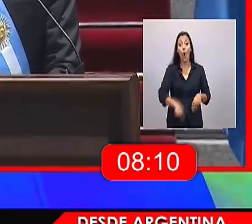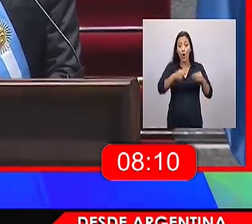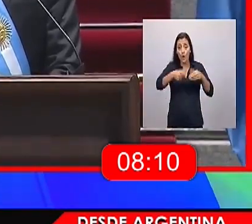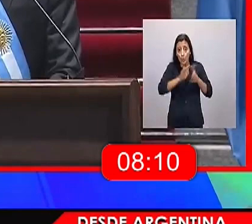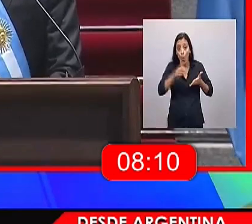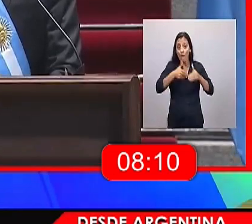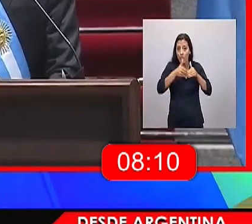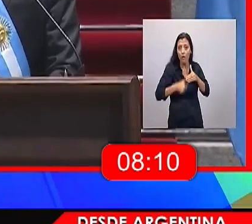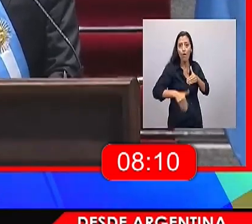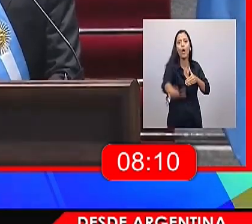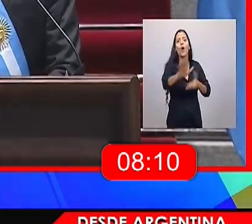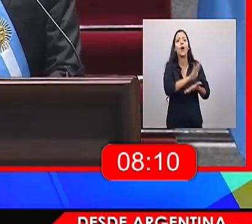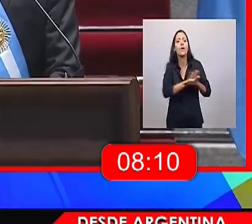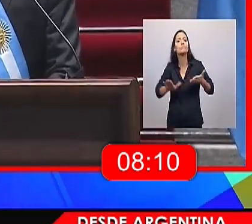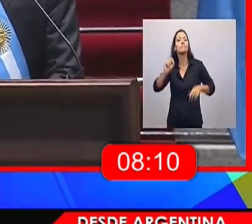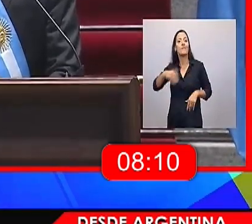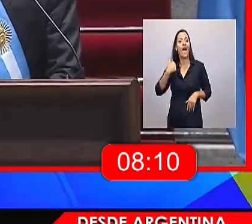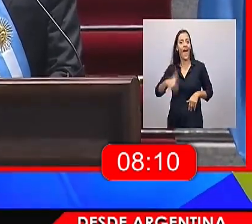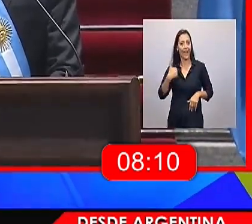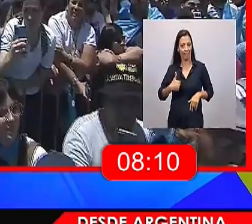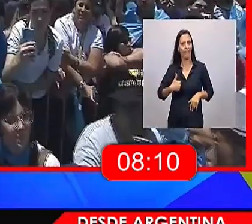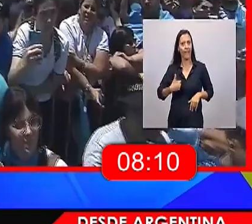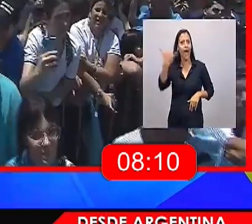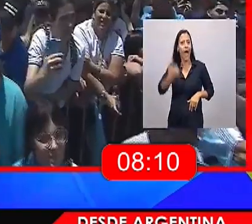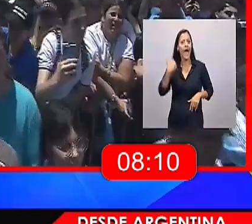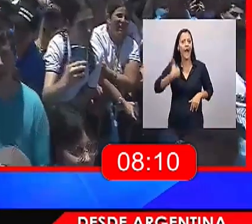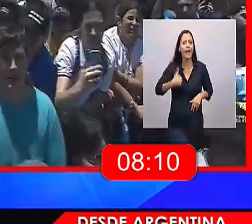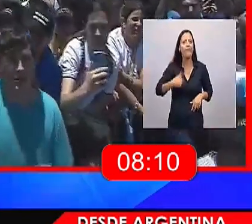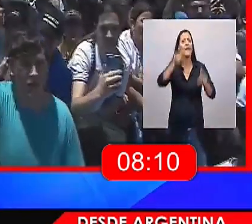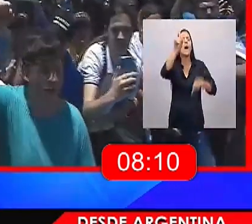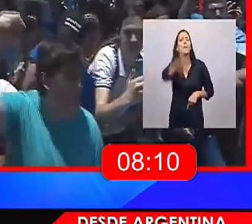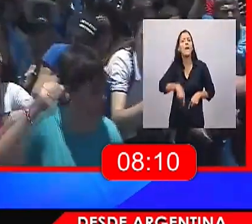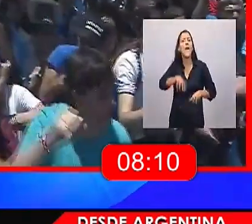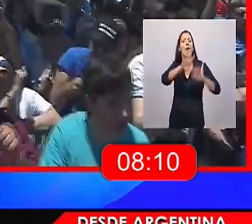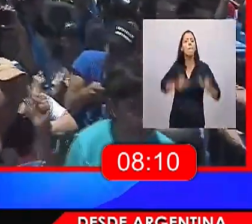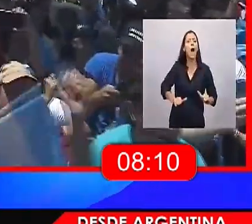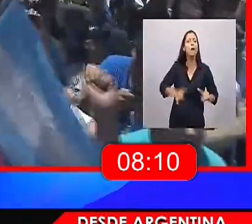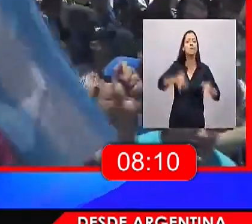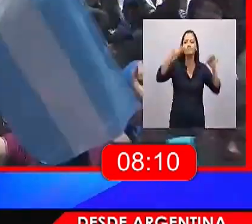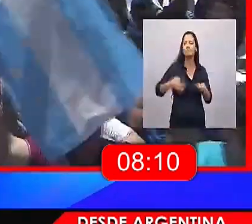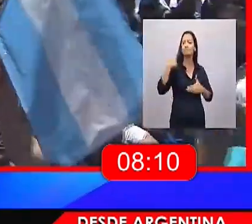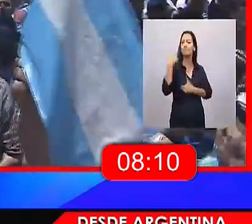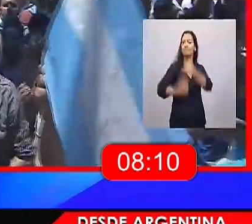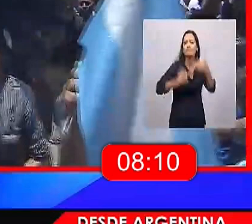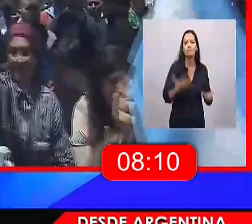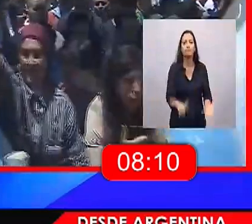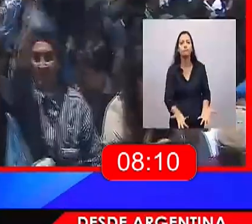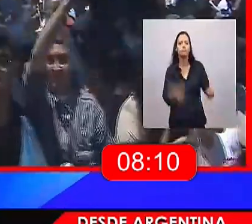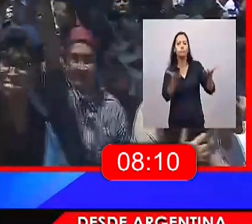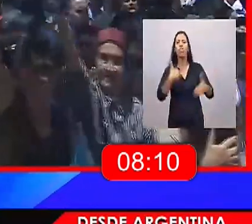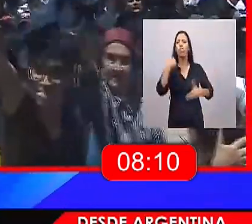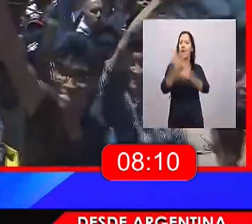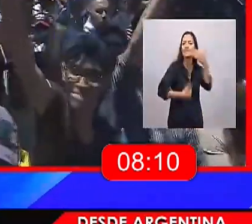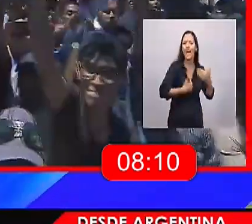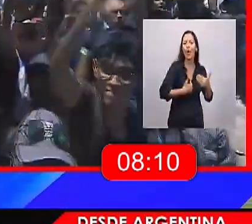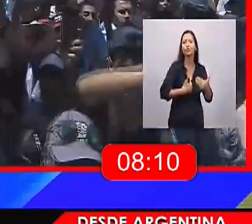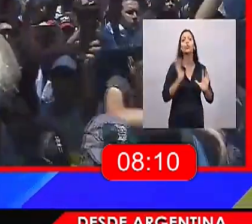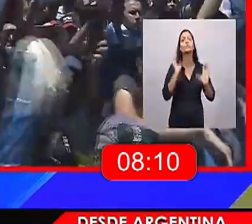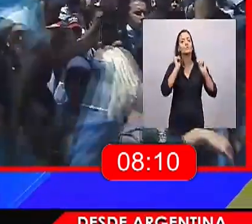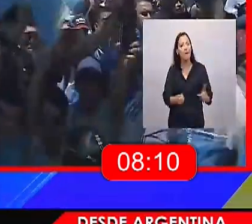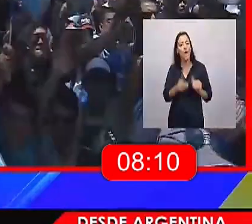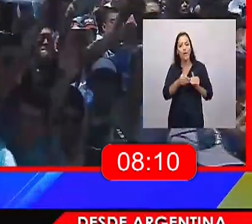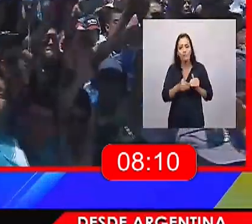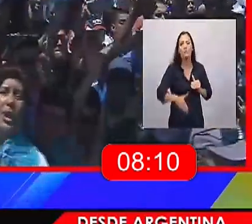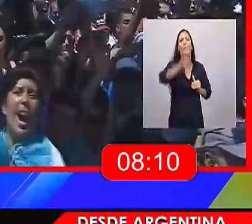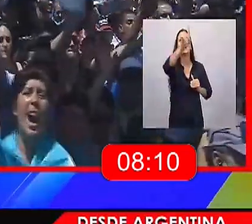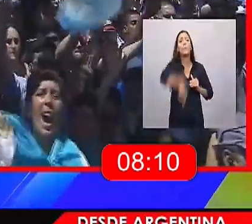Milei que va a reducir los gastos. Y esos gastos también se entiende la reducción